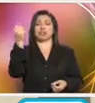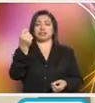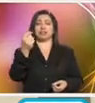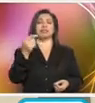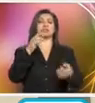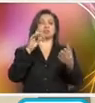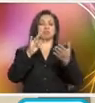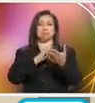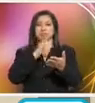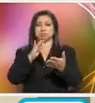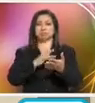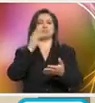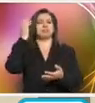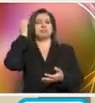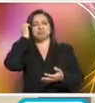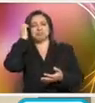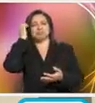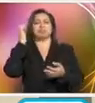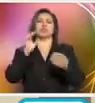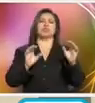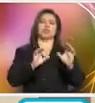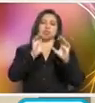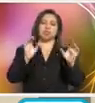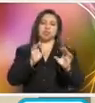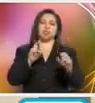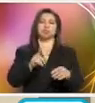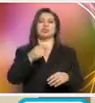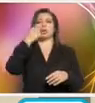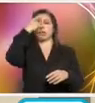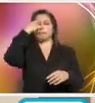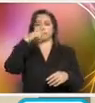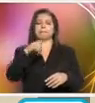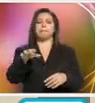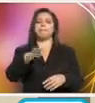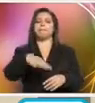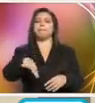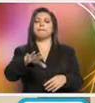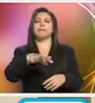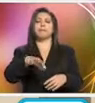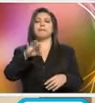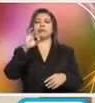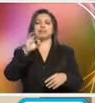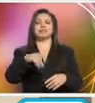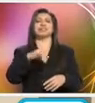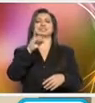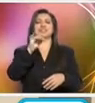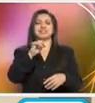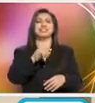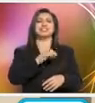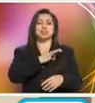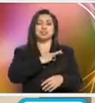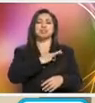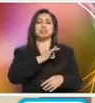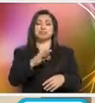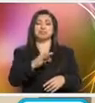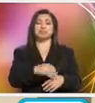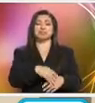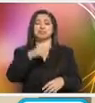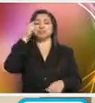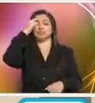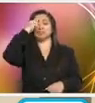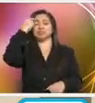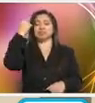una semana de aplicaciones con las que podemos tener un poco más entretenidos y al mismo tiempo estar educando a nuestros pequeños.